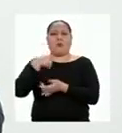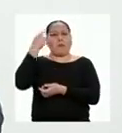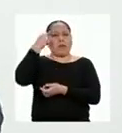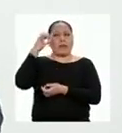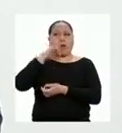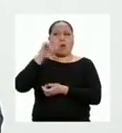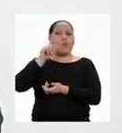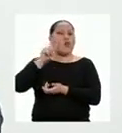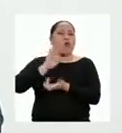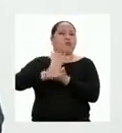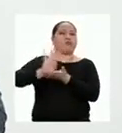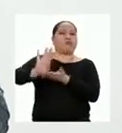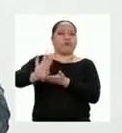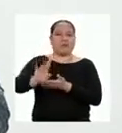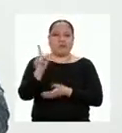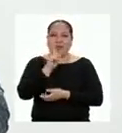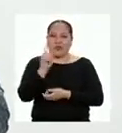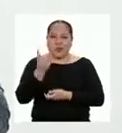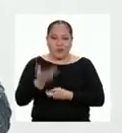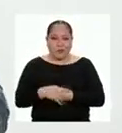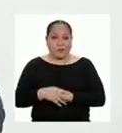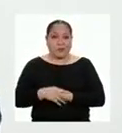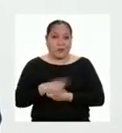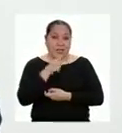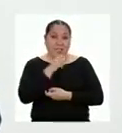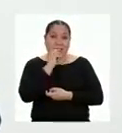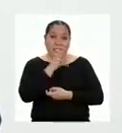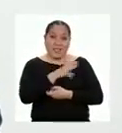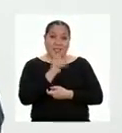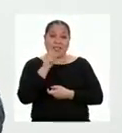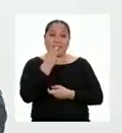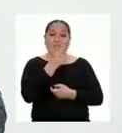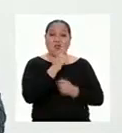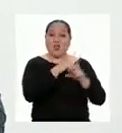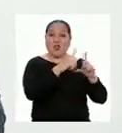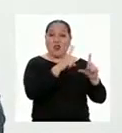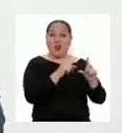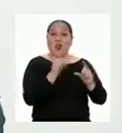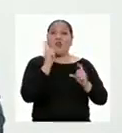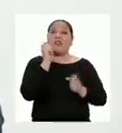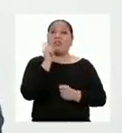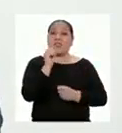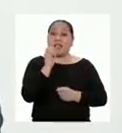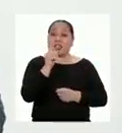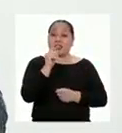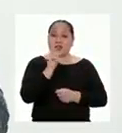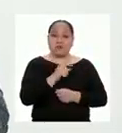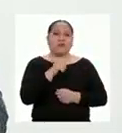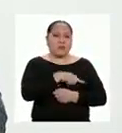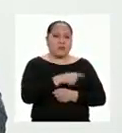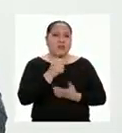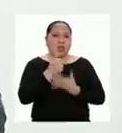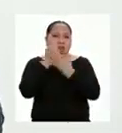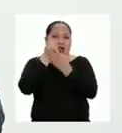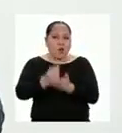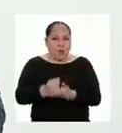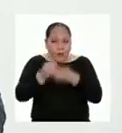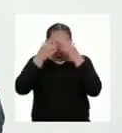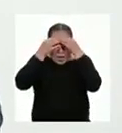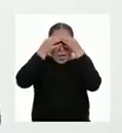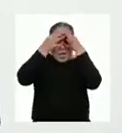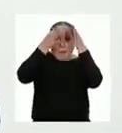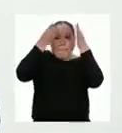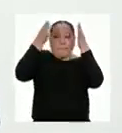como nosotros, sino que, como se menciona en el segundo texto, deberíamos ayudarnos para ampliar nuestras ideas